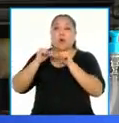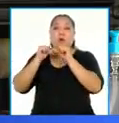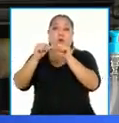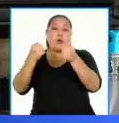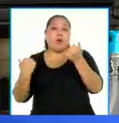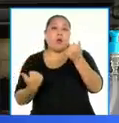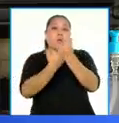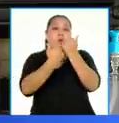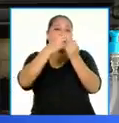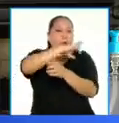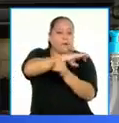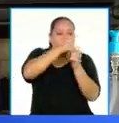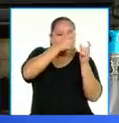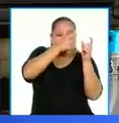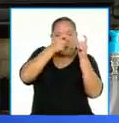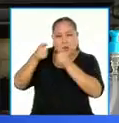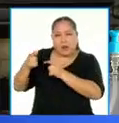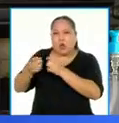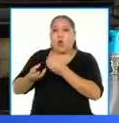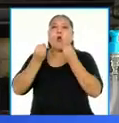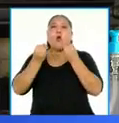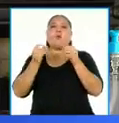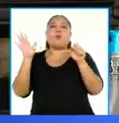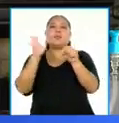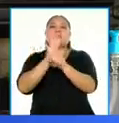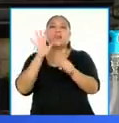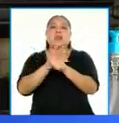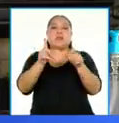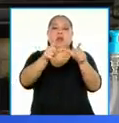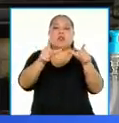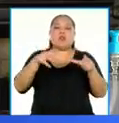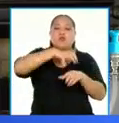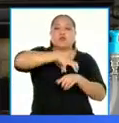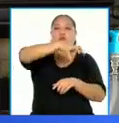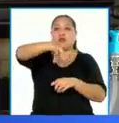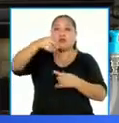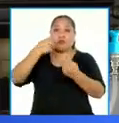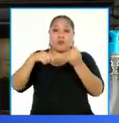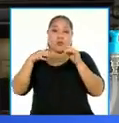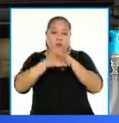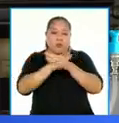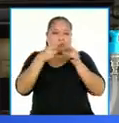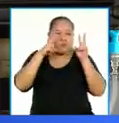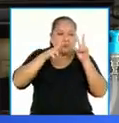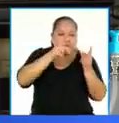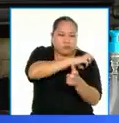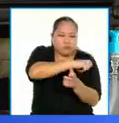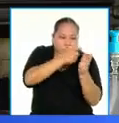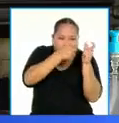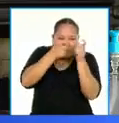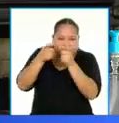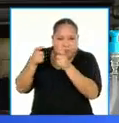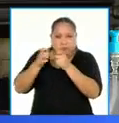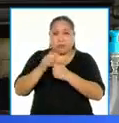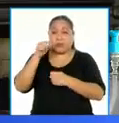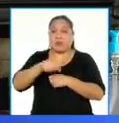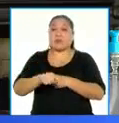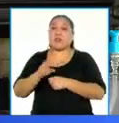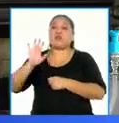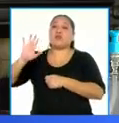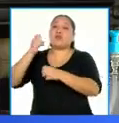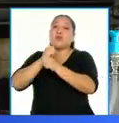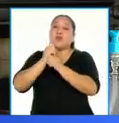apoyando en la fiscalización de los aforos, que es parte de la función primordial que cumplen en la